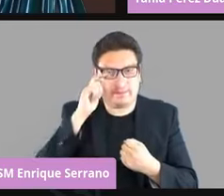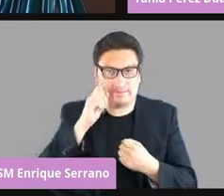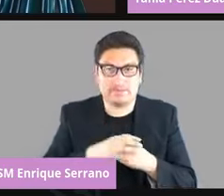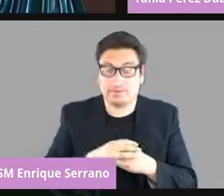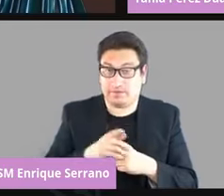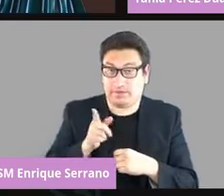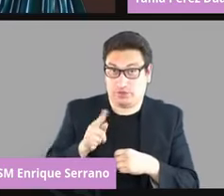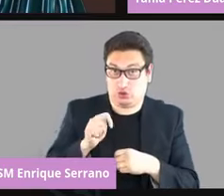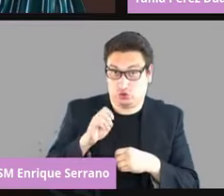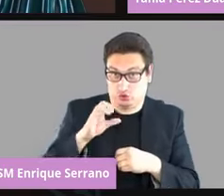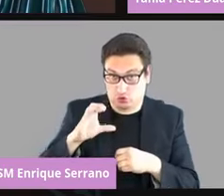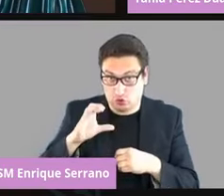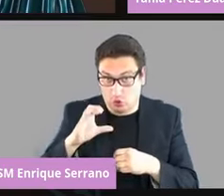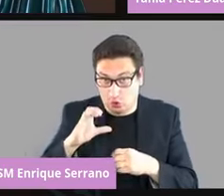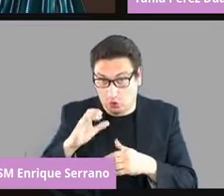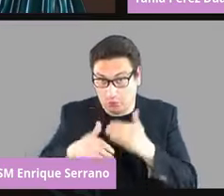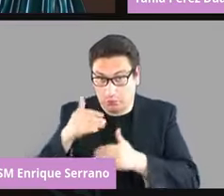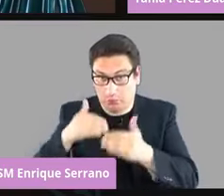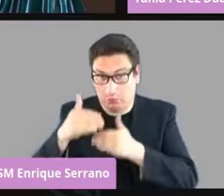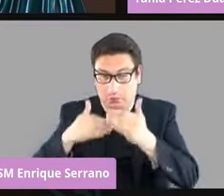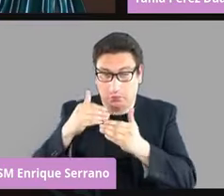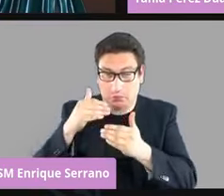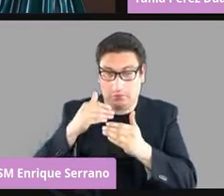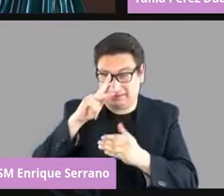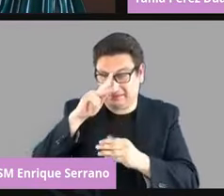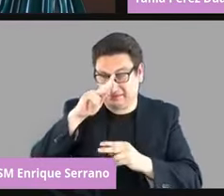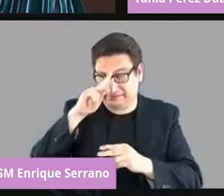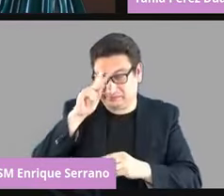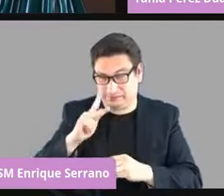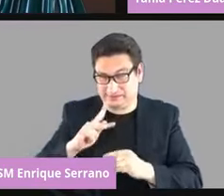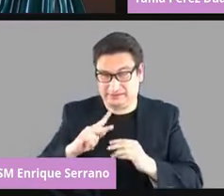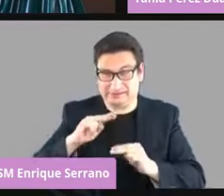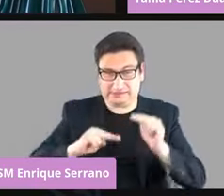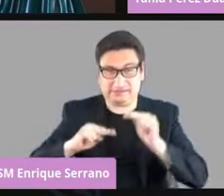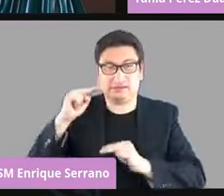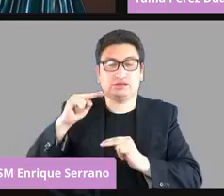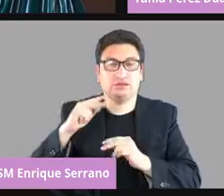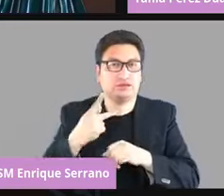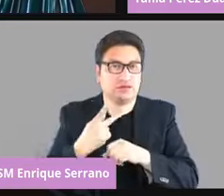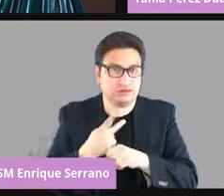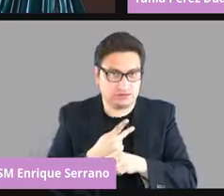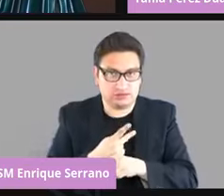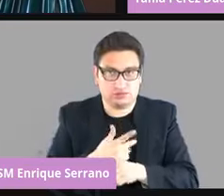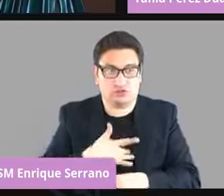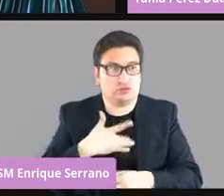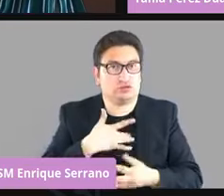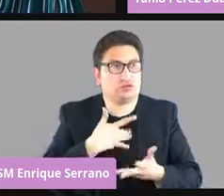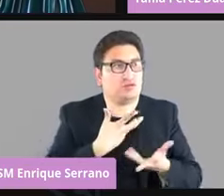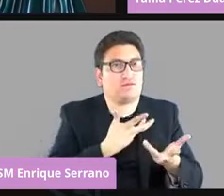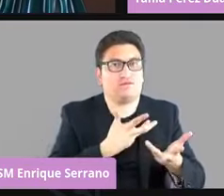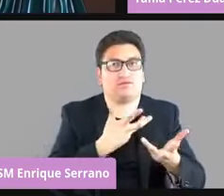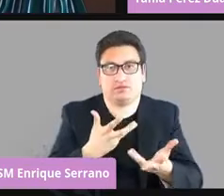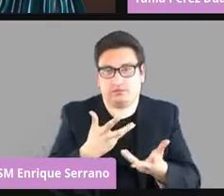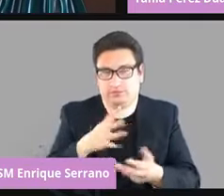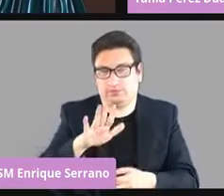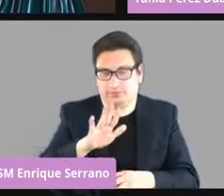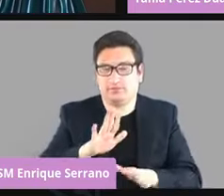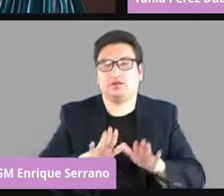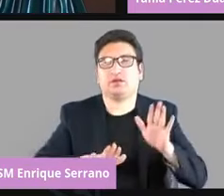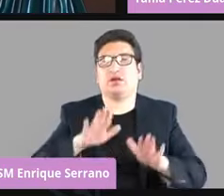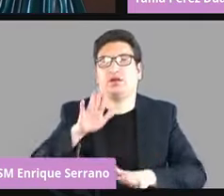y lo que hace que vaya incrementando con el tiempo son las compulsiones. Muchas veces